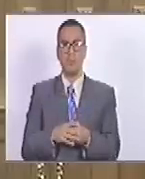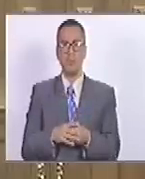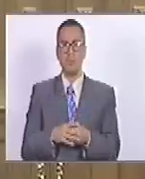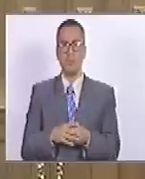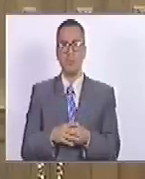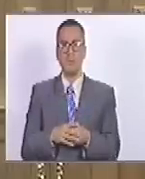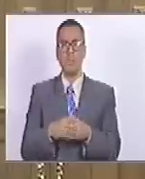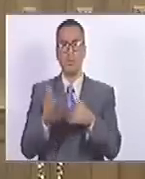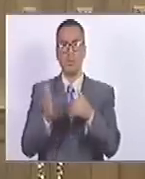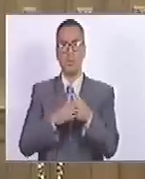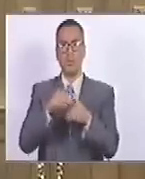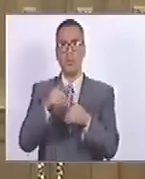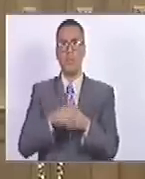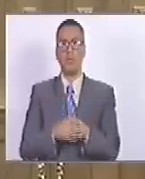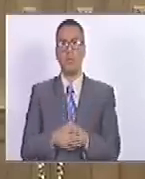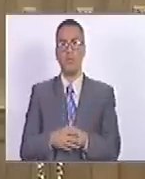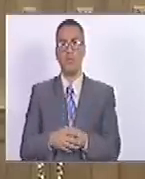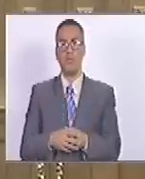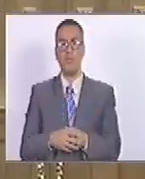Se cierra.